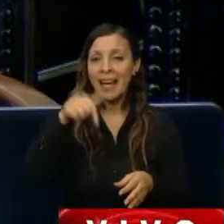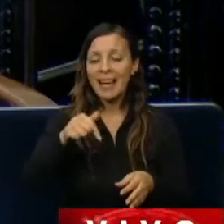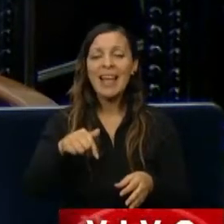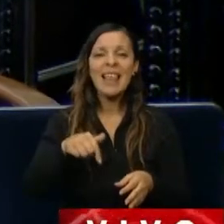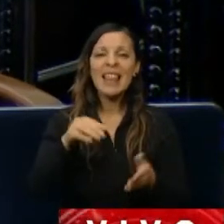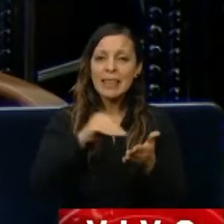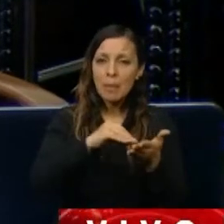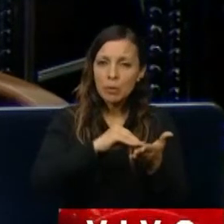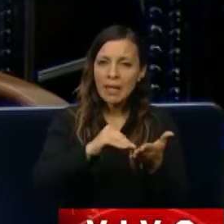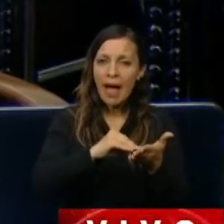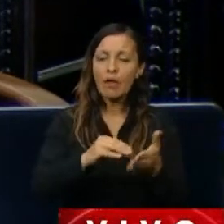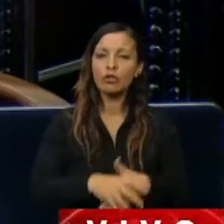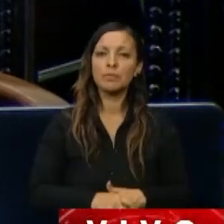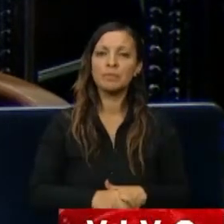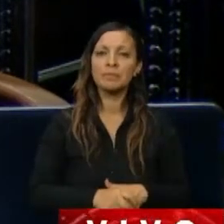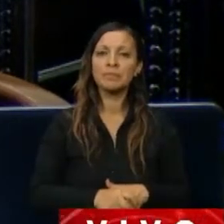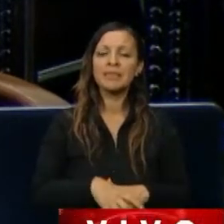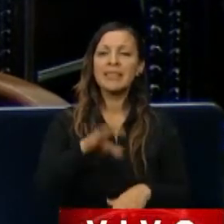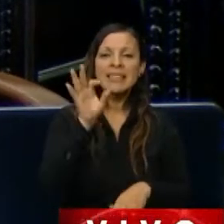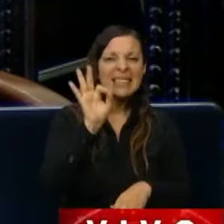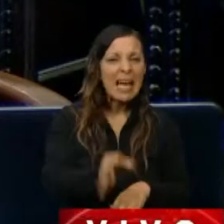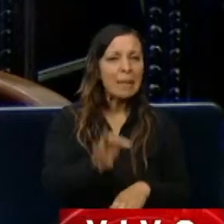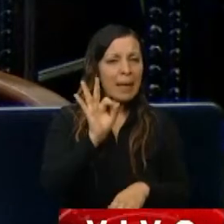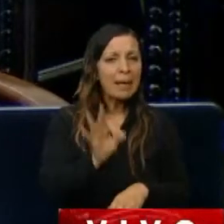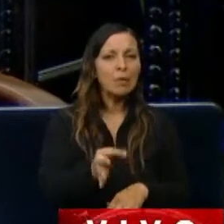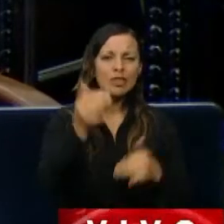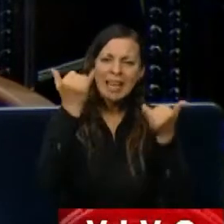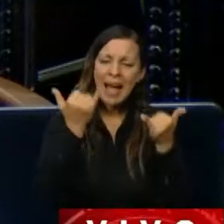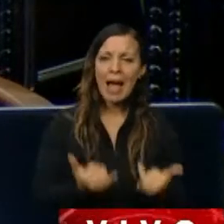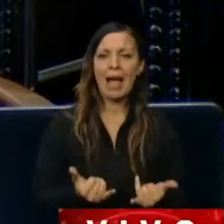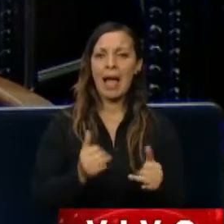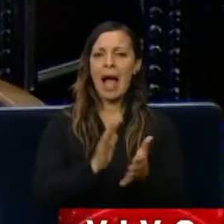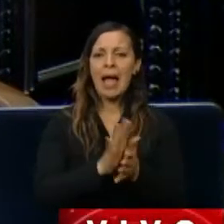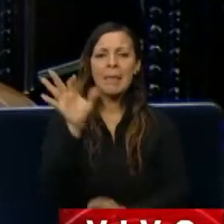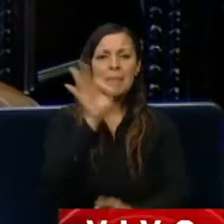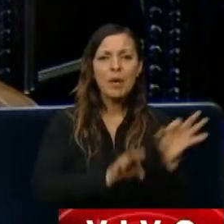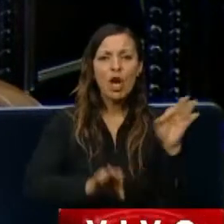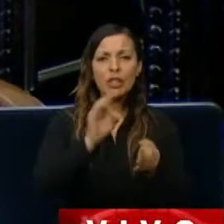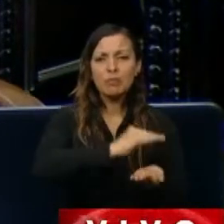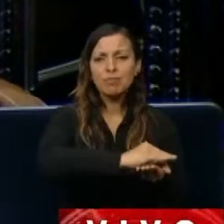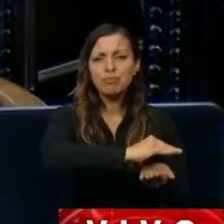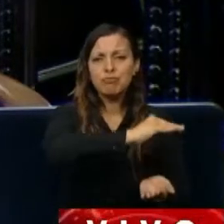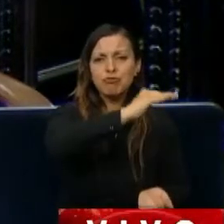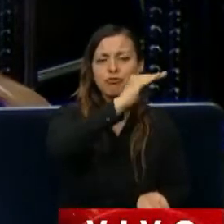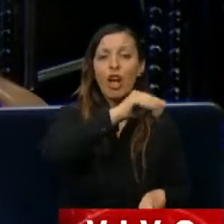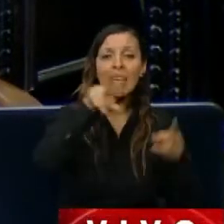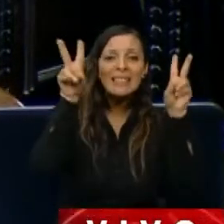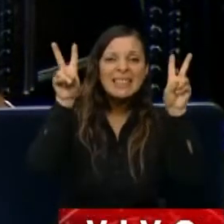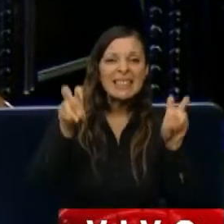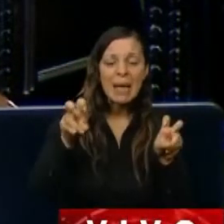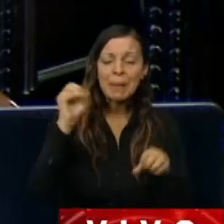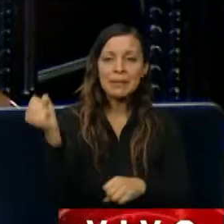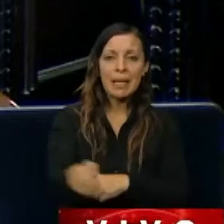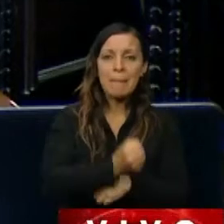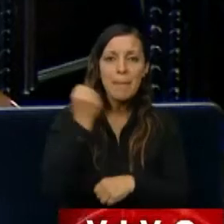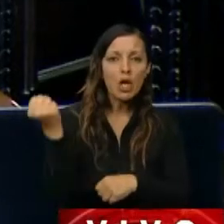Cámara de Diputados, está abarrotada de un conjunto de proyectos que abordan temas